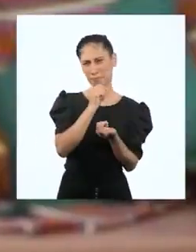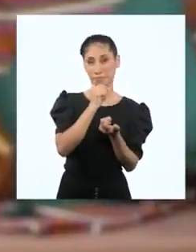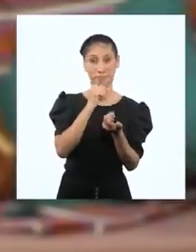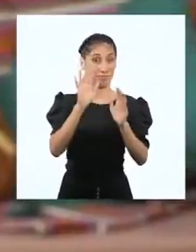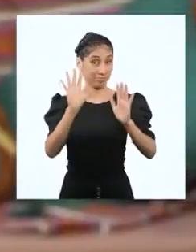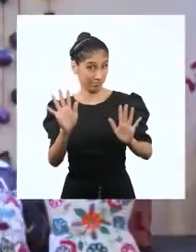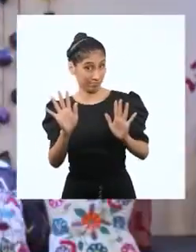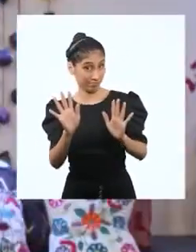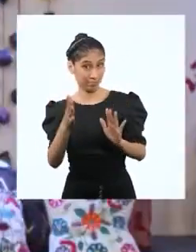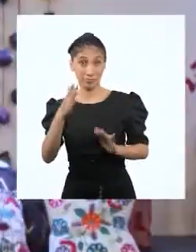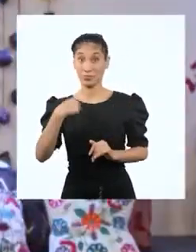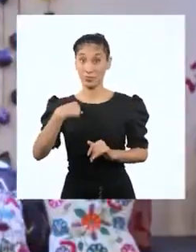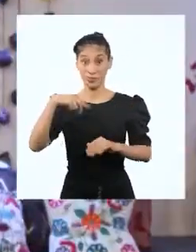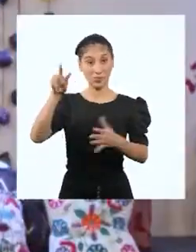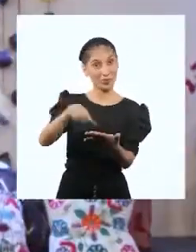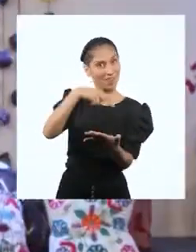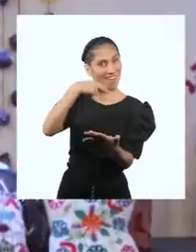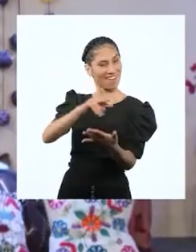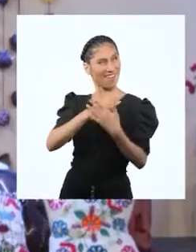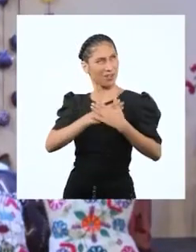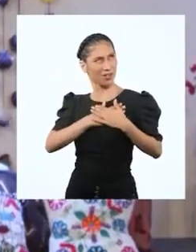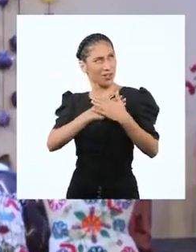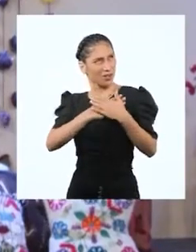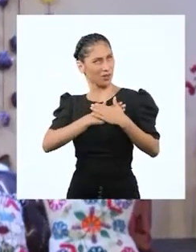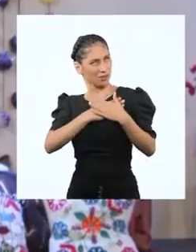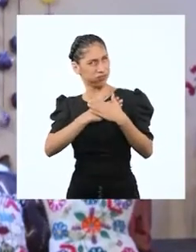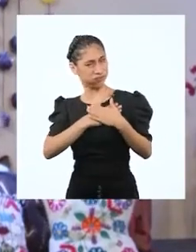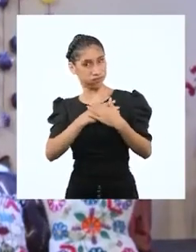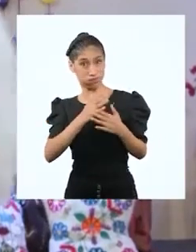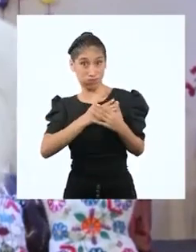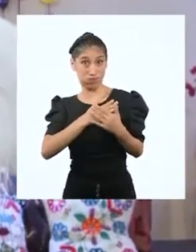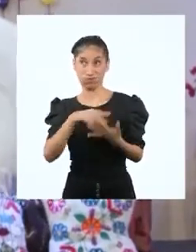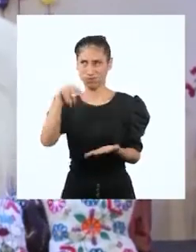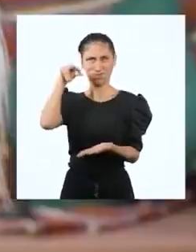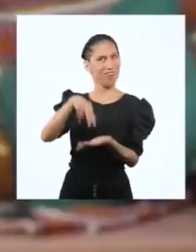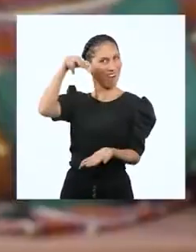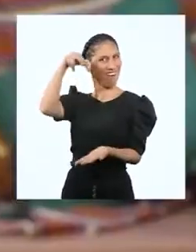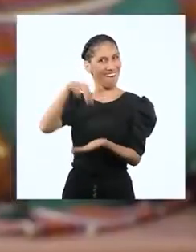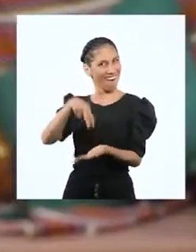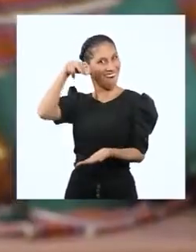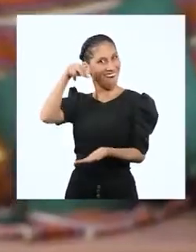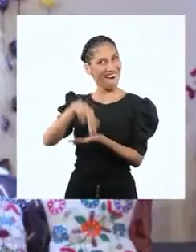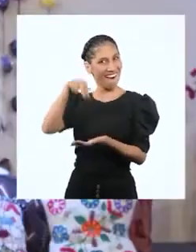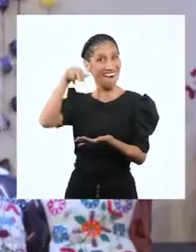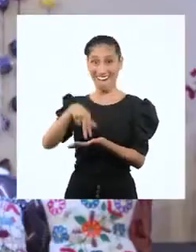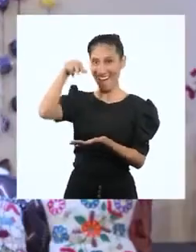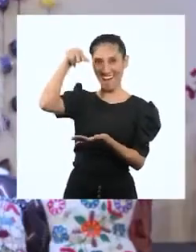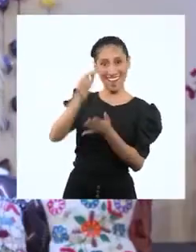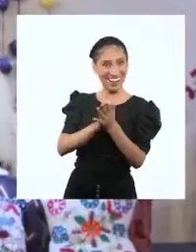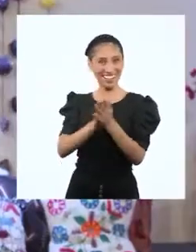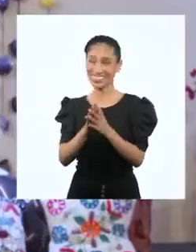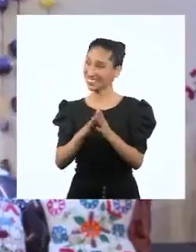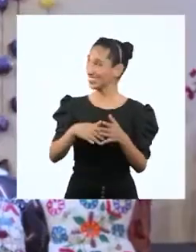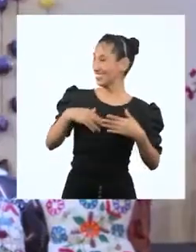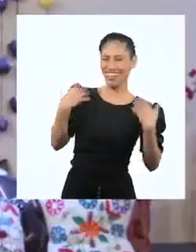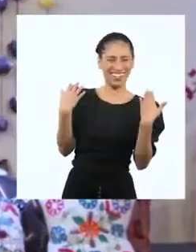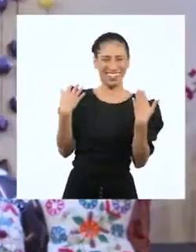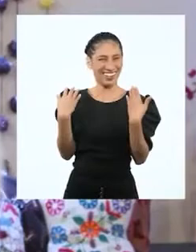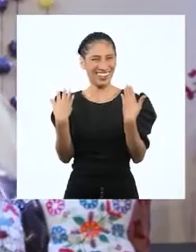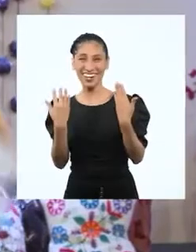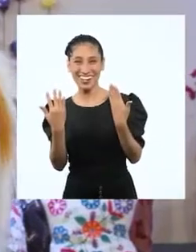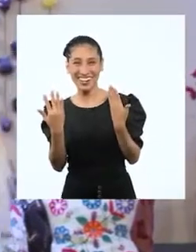así? Mientras bailaba, mi corazón latía muy rápido y fuerte. Me daban ganas de saltar, moverme sin